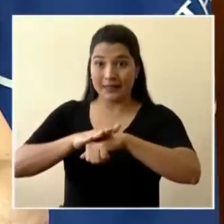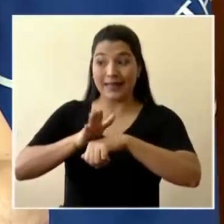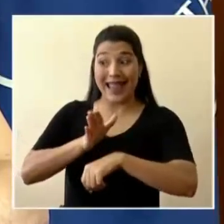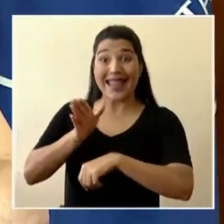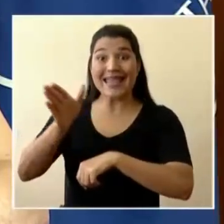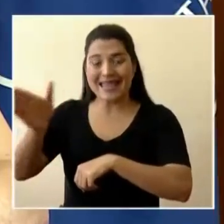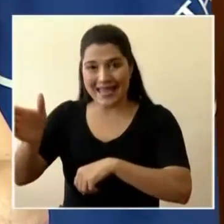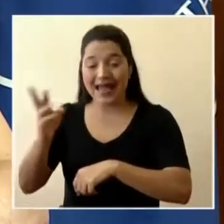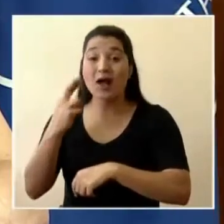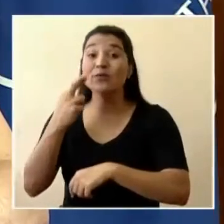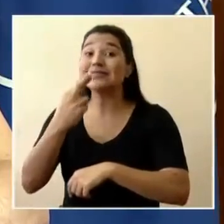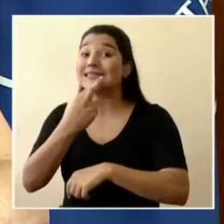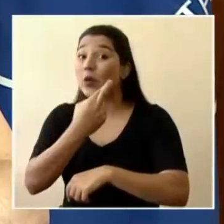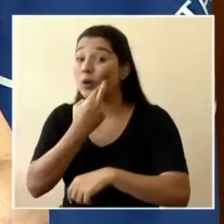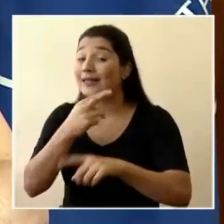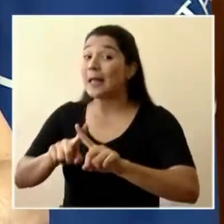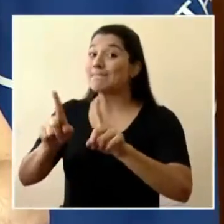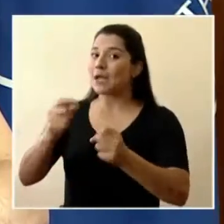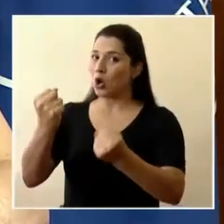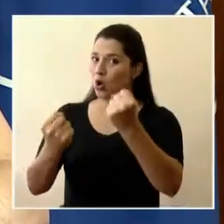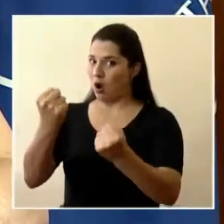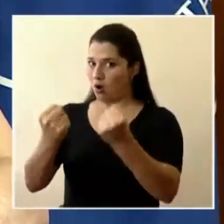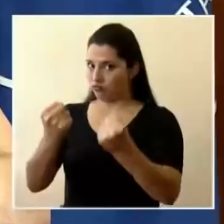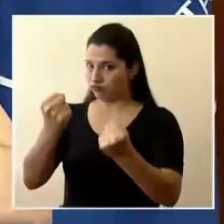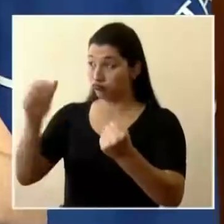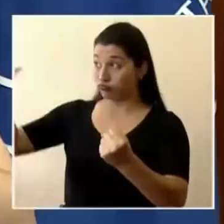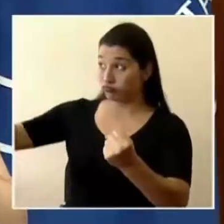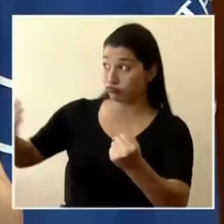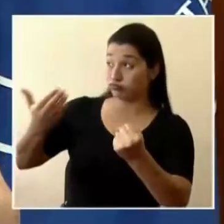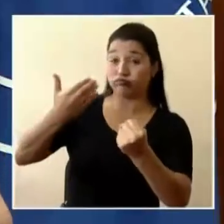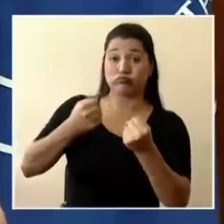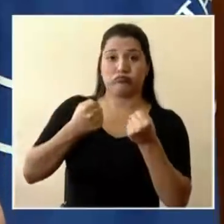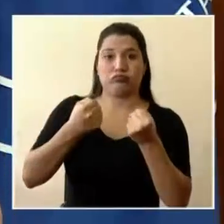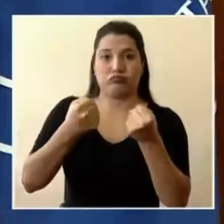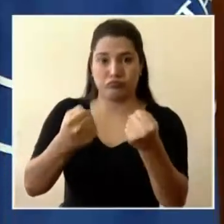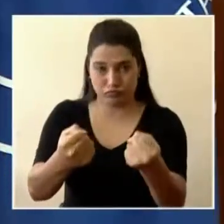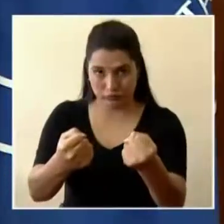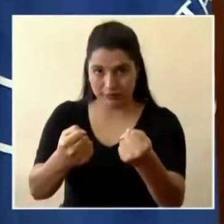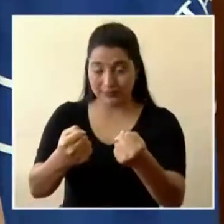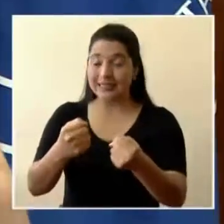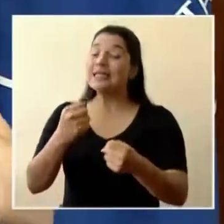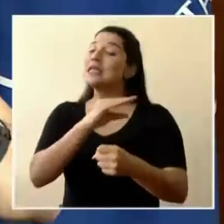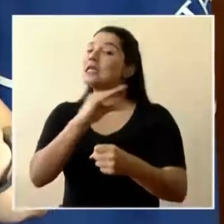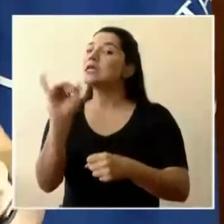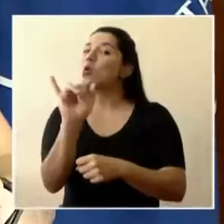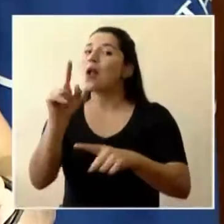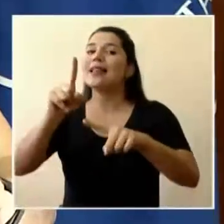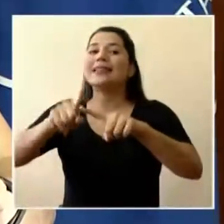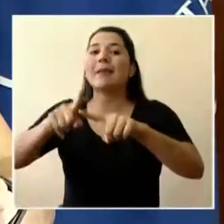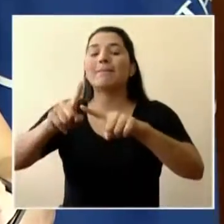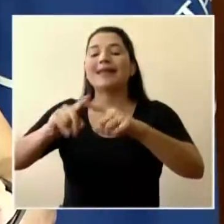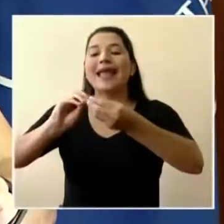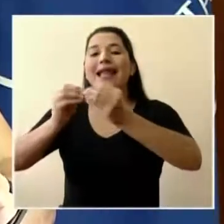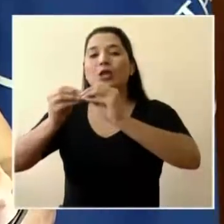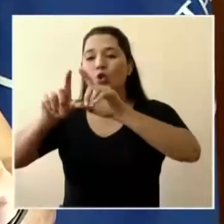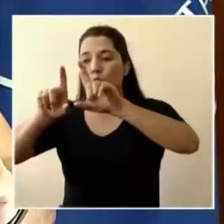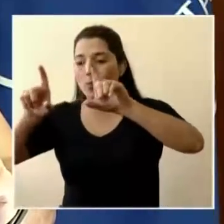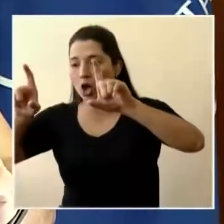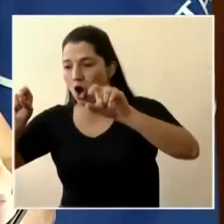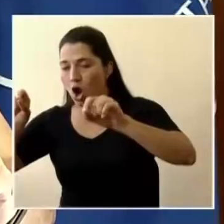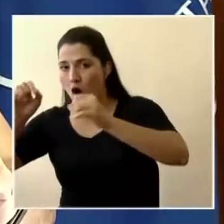restaurantes, siempre sujeto a la restricción vehicular que aplique dependiendo del día y de la franja horaria. Ahora